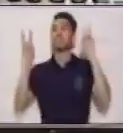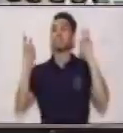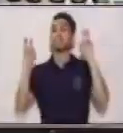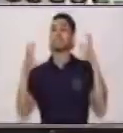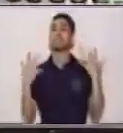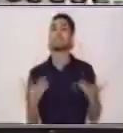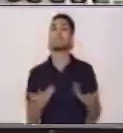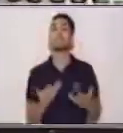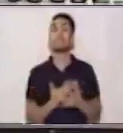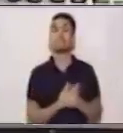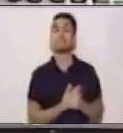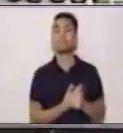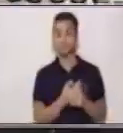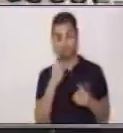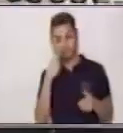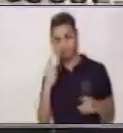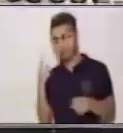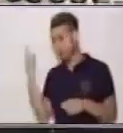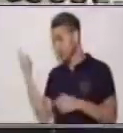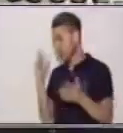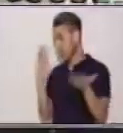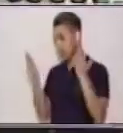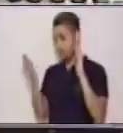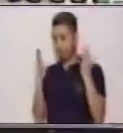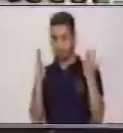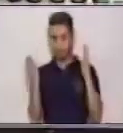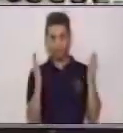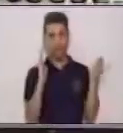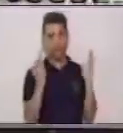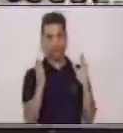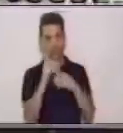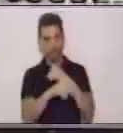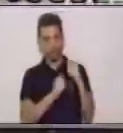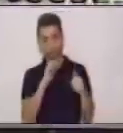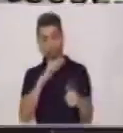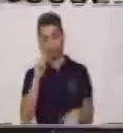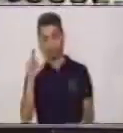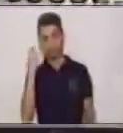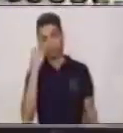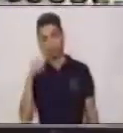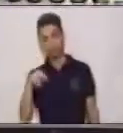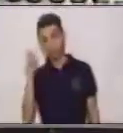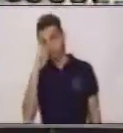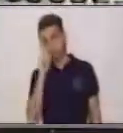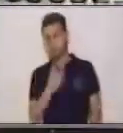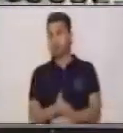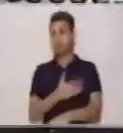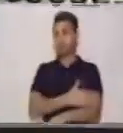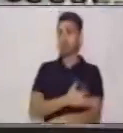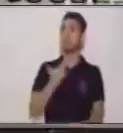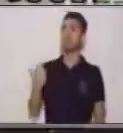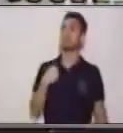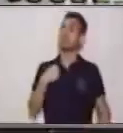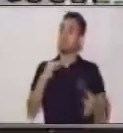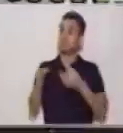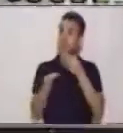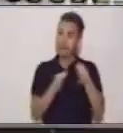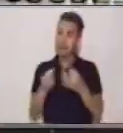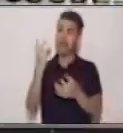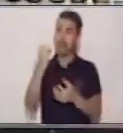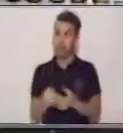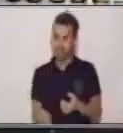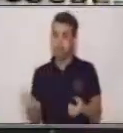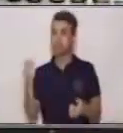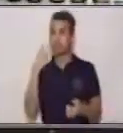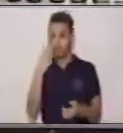para hoy es comparación de fracciones, pero vamos a iniciar recordando un poquito qué es una fracción. Yo sé que tú te acuerdas porque tu